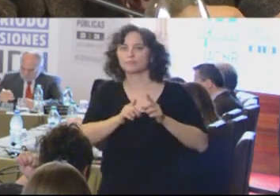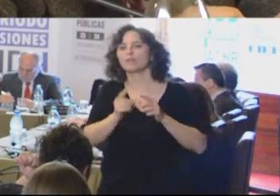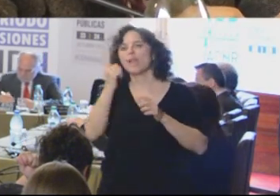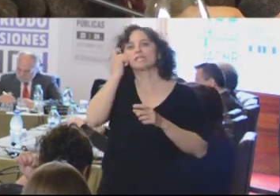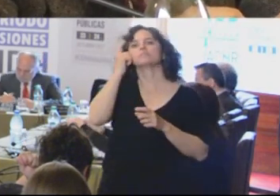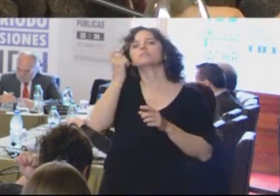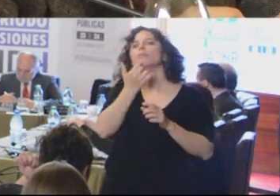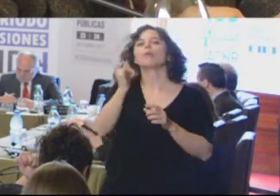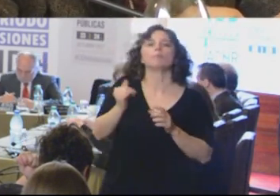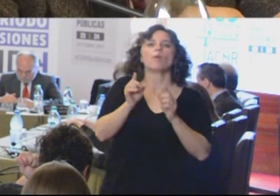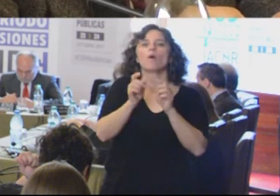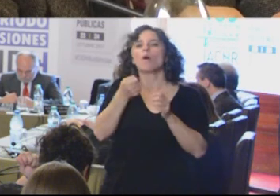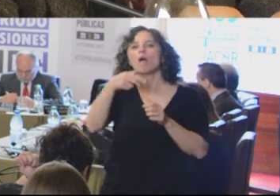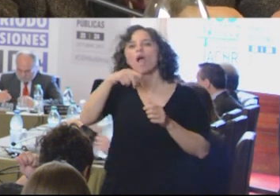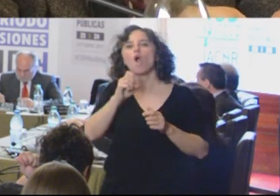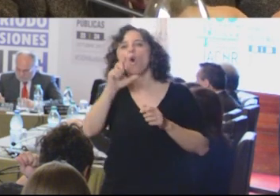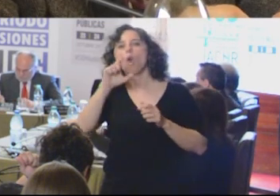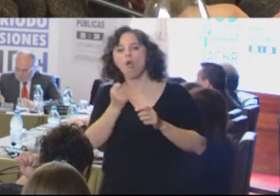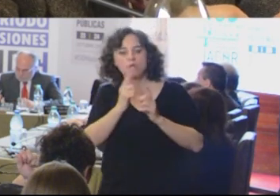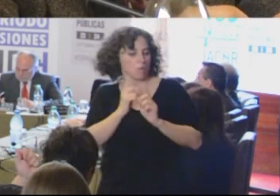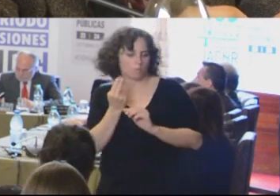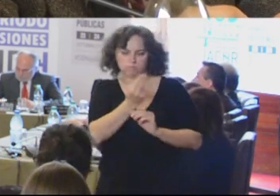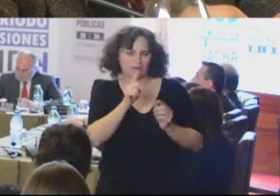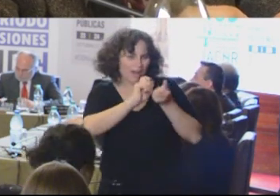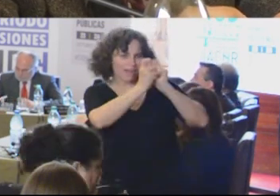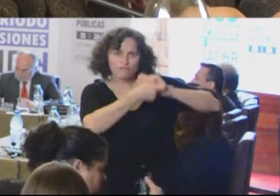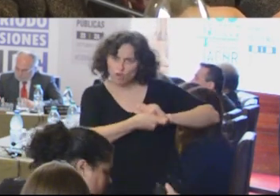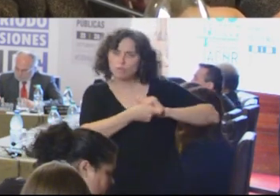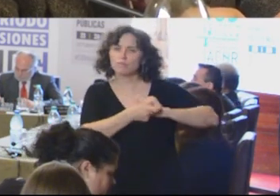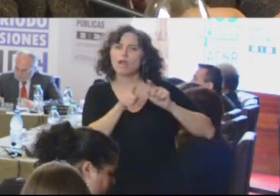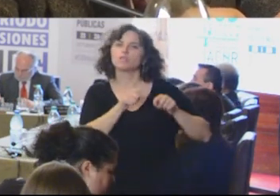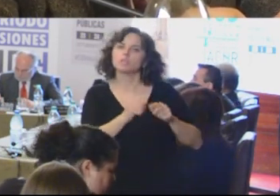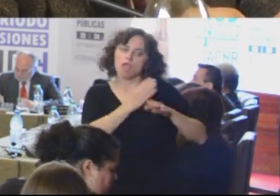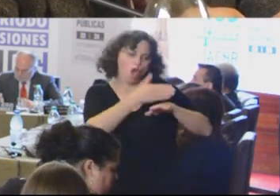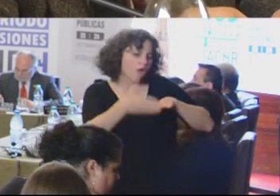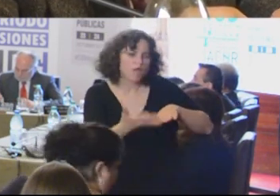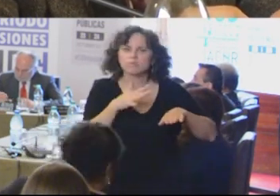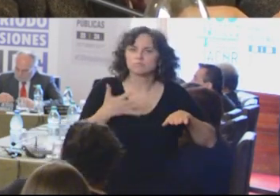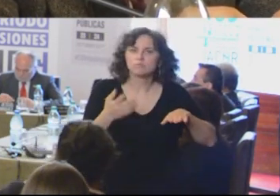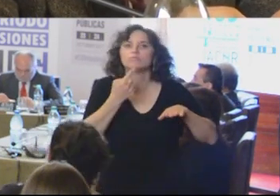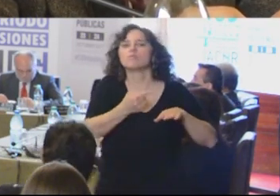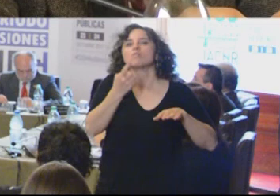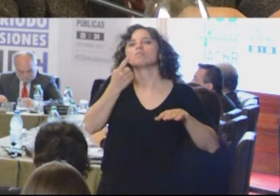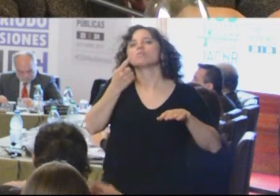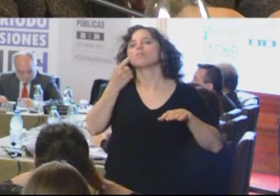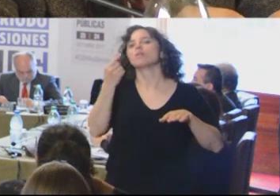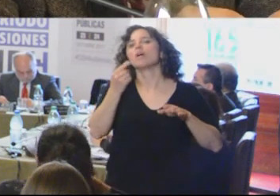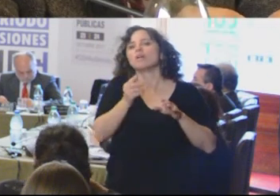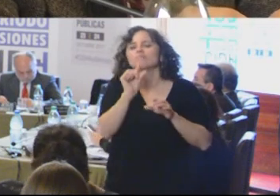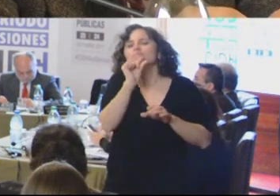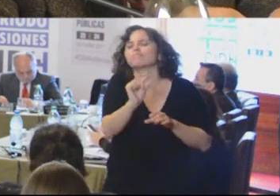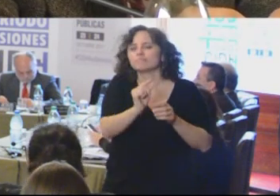como la de angola donde no se permitieron estas reformas una de las consecuencias más notables fue la escasa